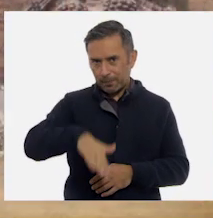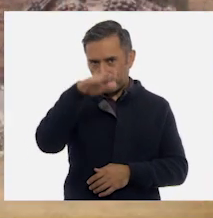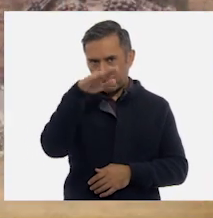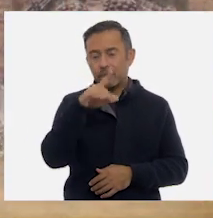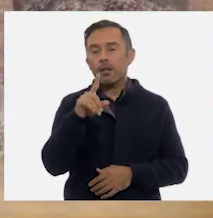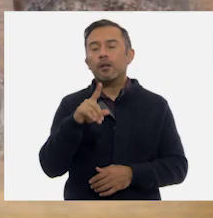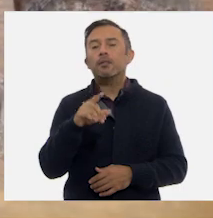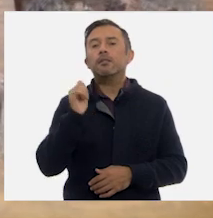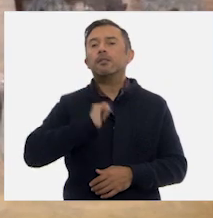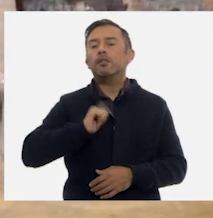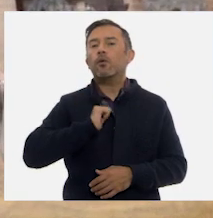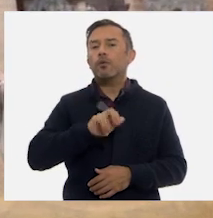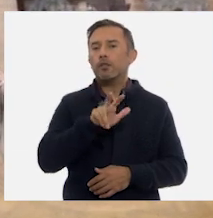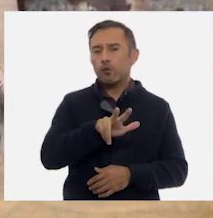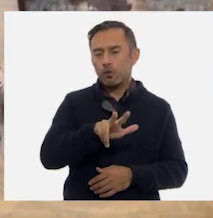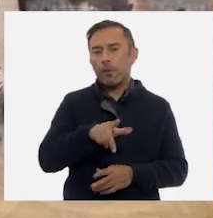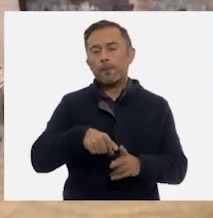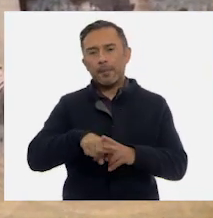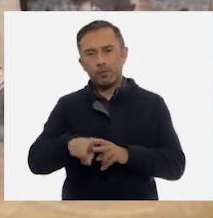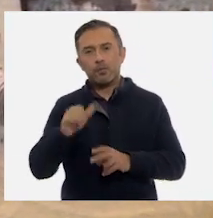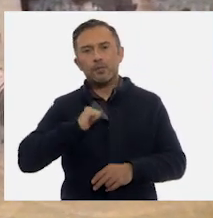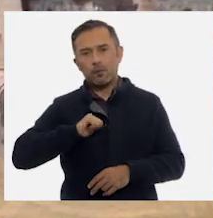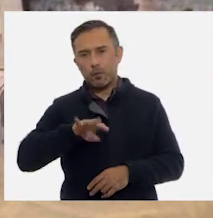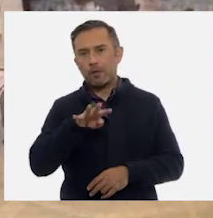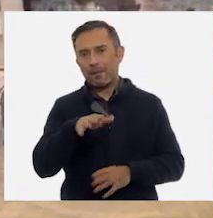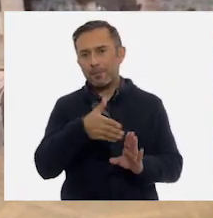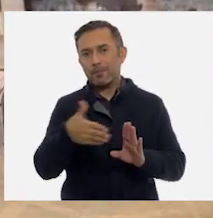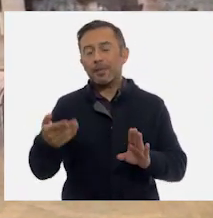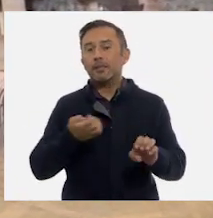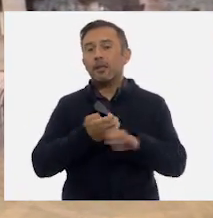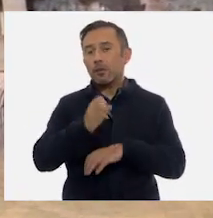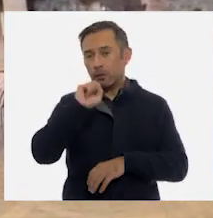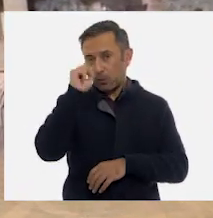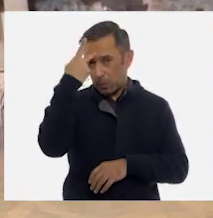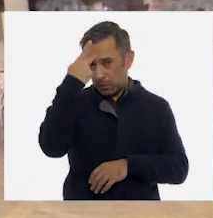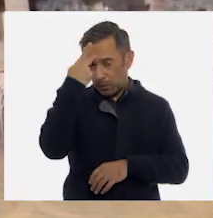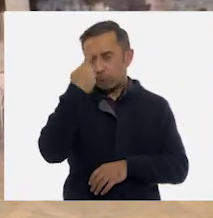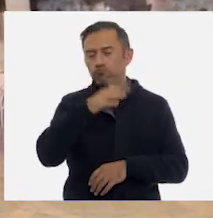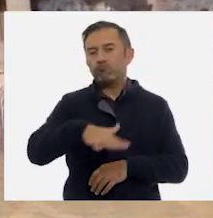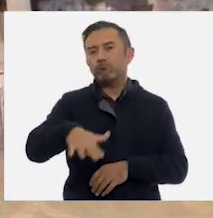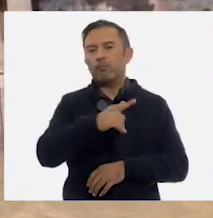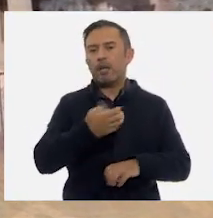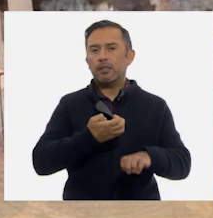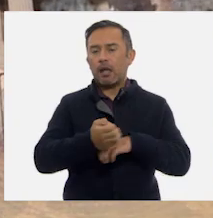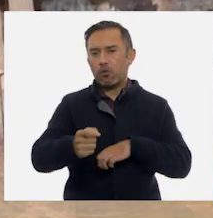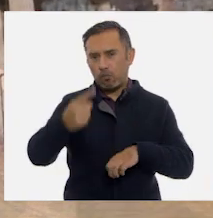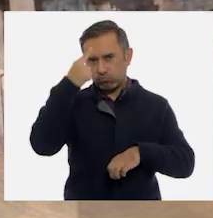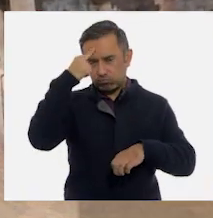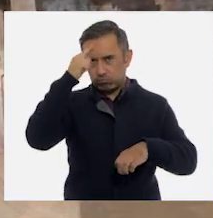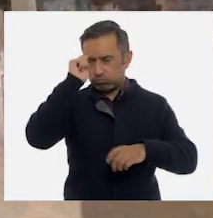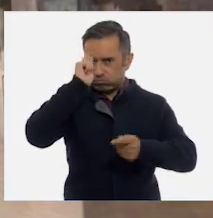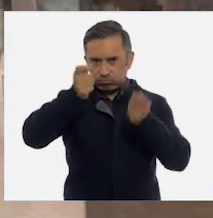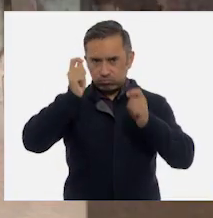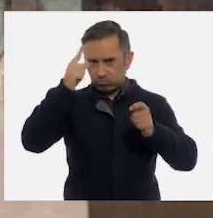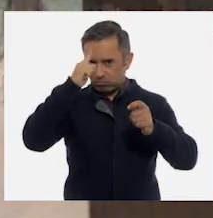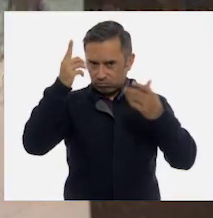principios del XIX, San Luis fue identificado como un estado de pensamiento liberal radical.